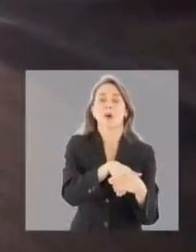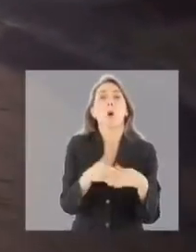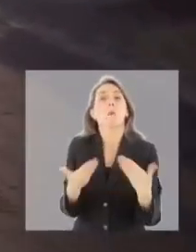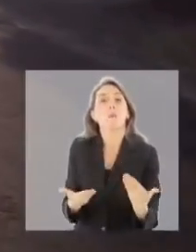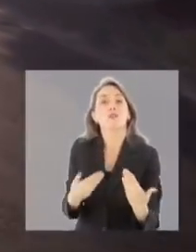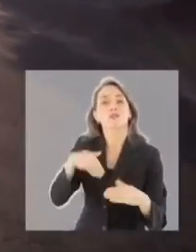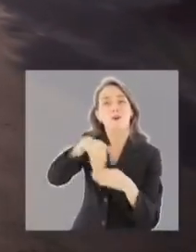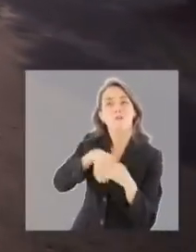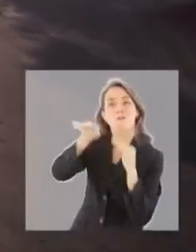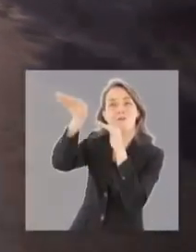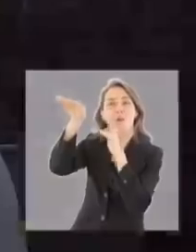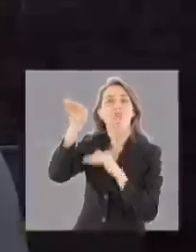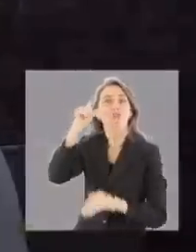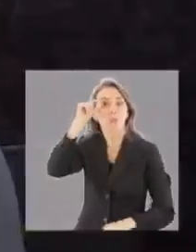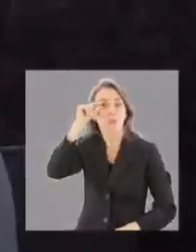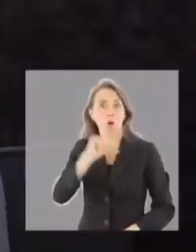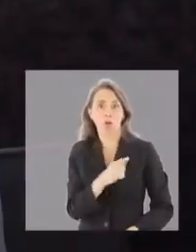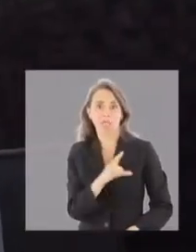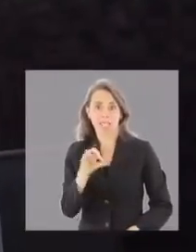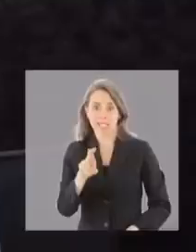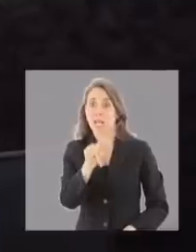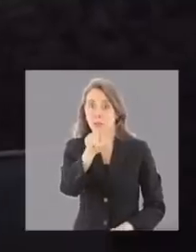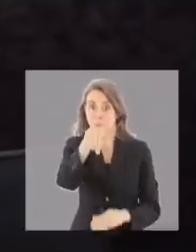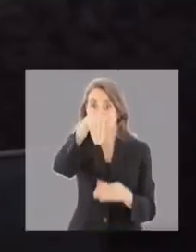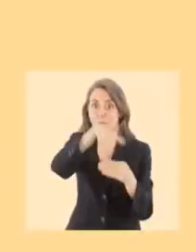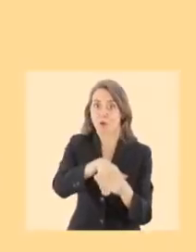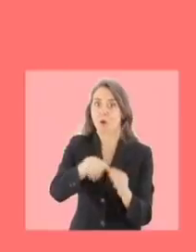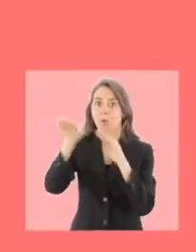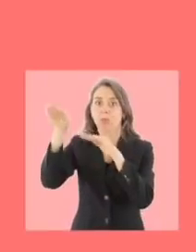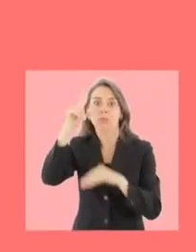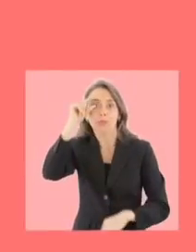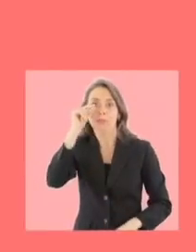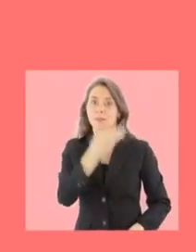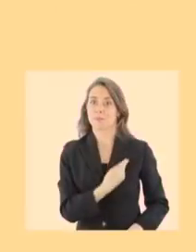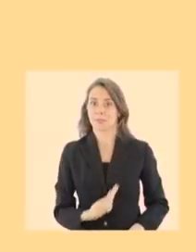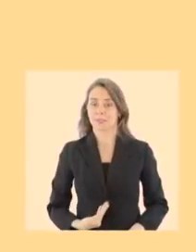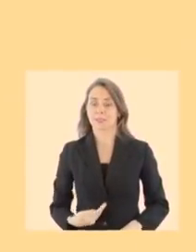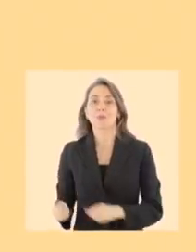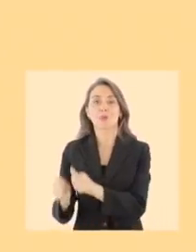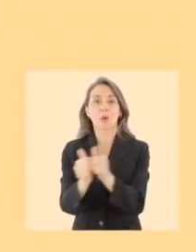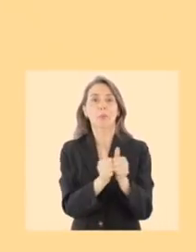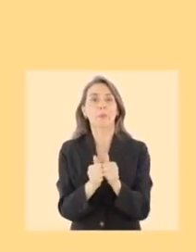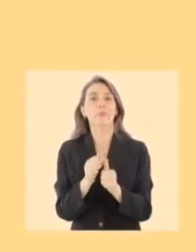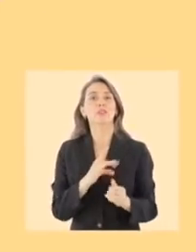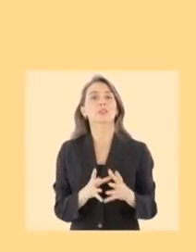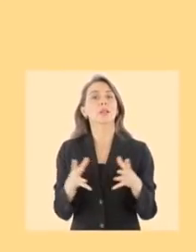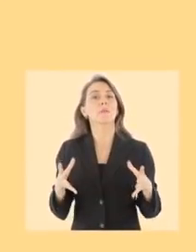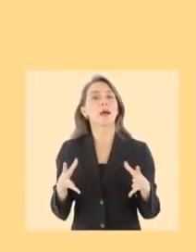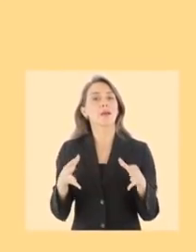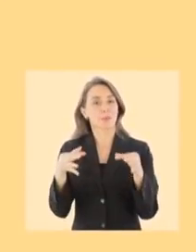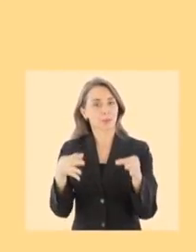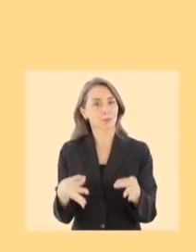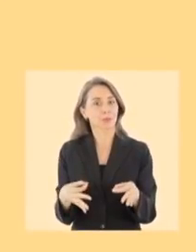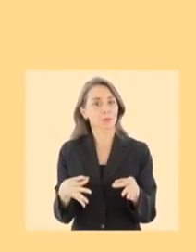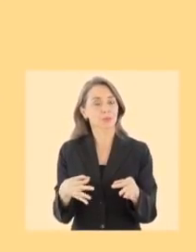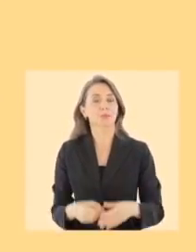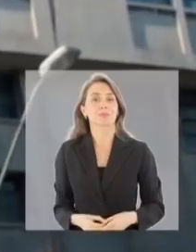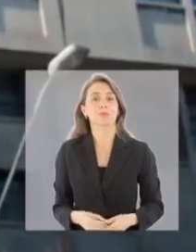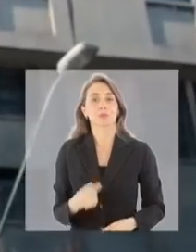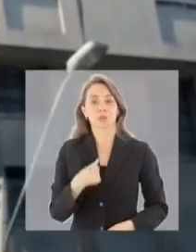para mi voto. Por eso yo voto por Alejandro Guille. Vota por Guille, presidente. Juntos, por un Chile más